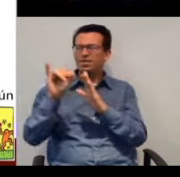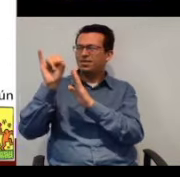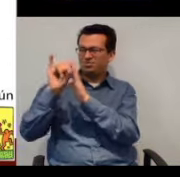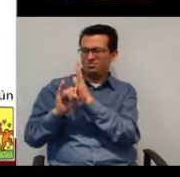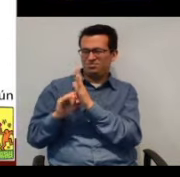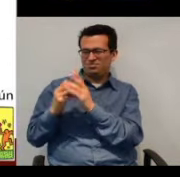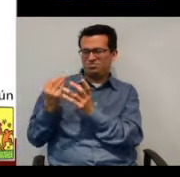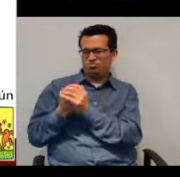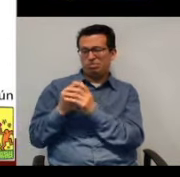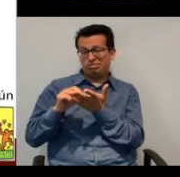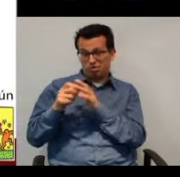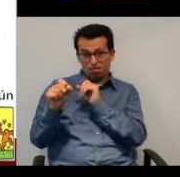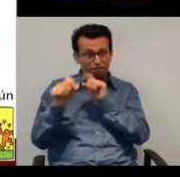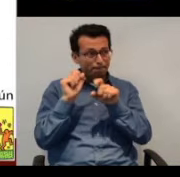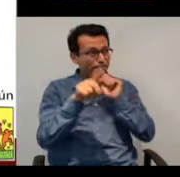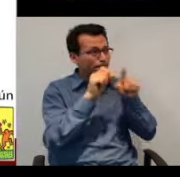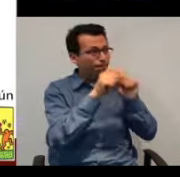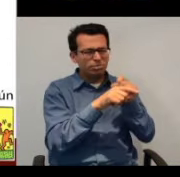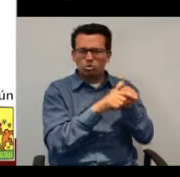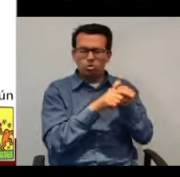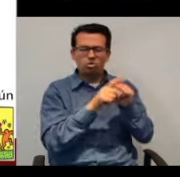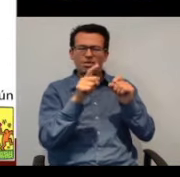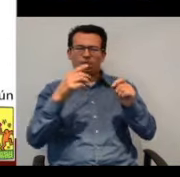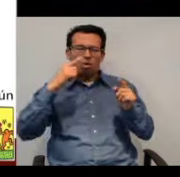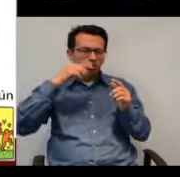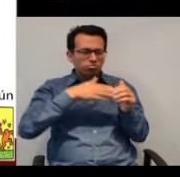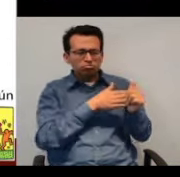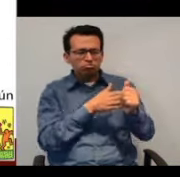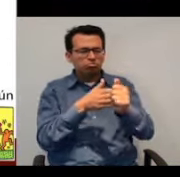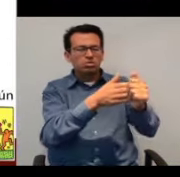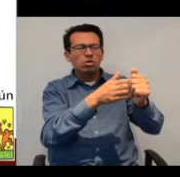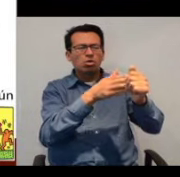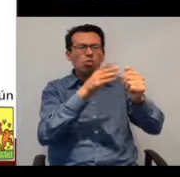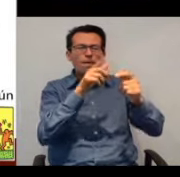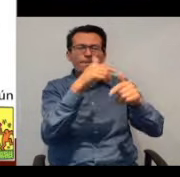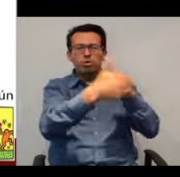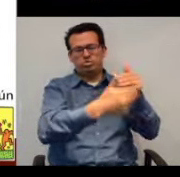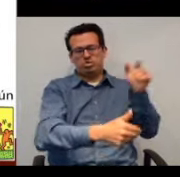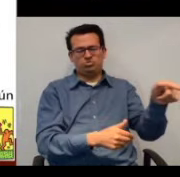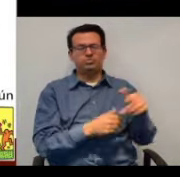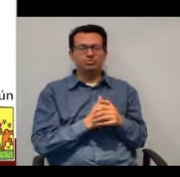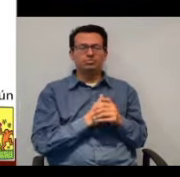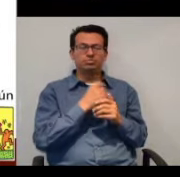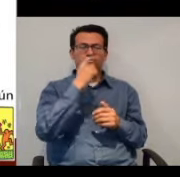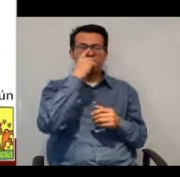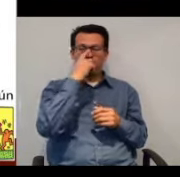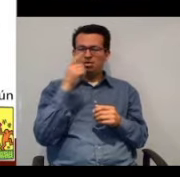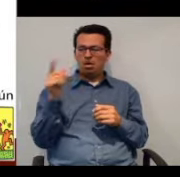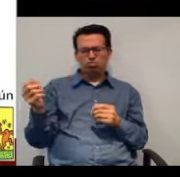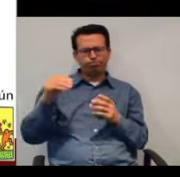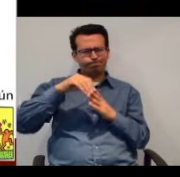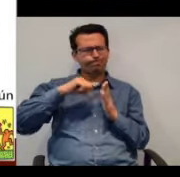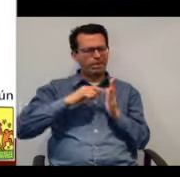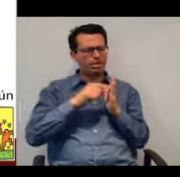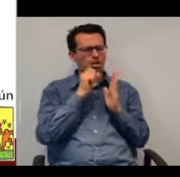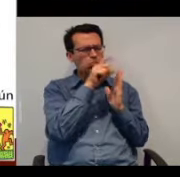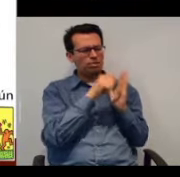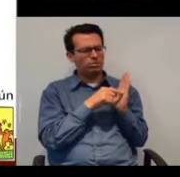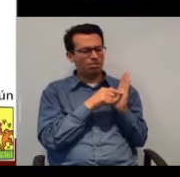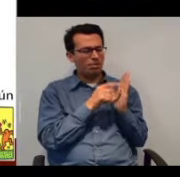índice lleva y conduce a un proceso. La aplicación misma de la encuesta y la respuesta a la encuesta es simplemente la primera